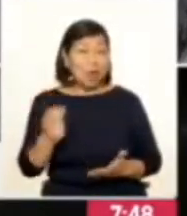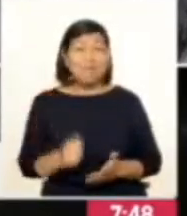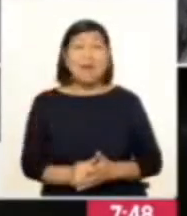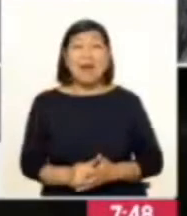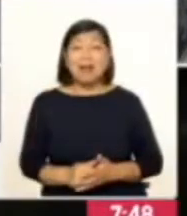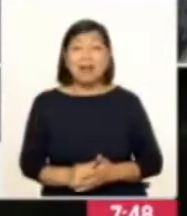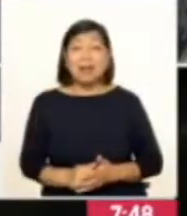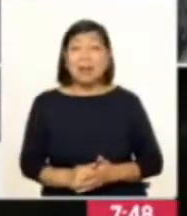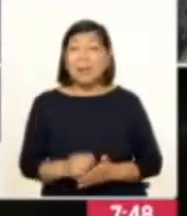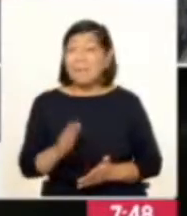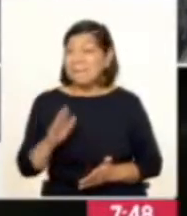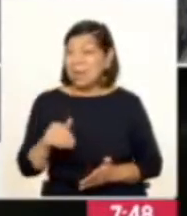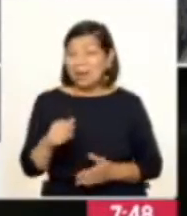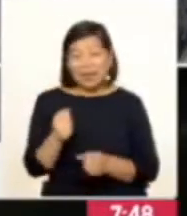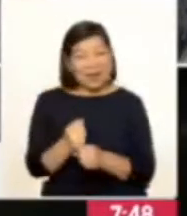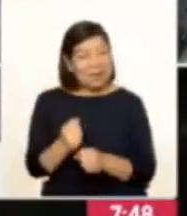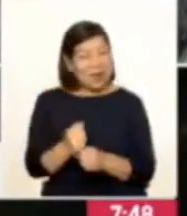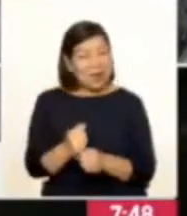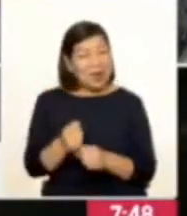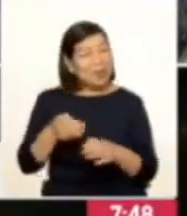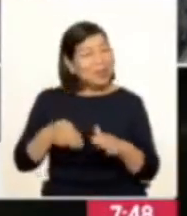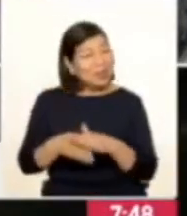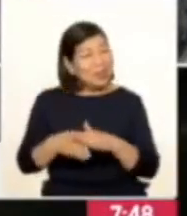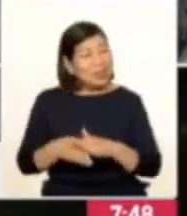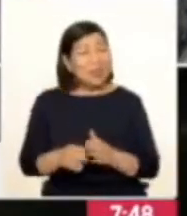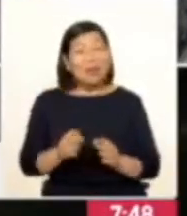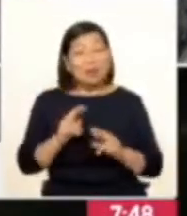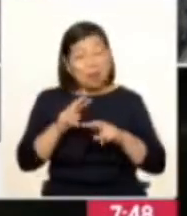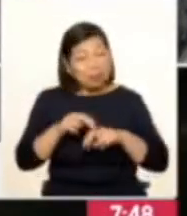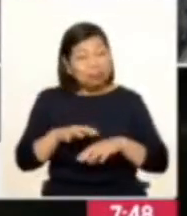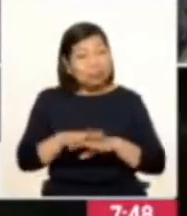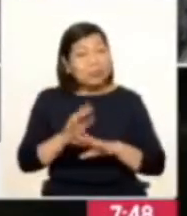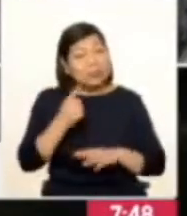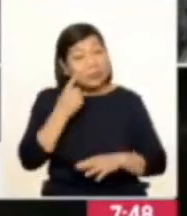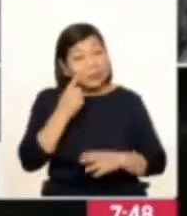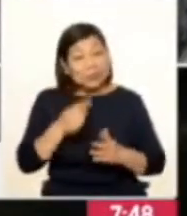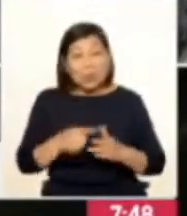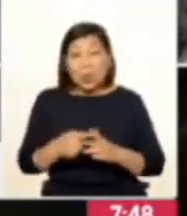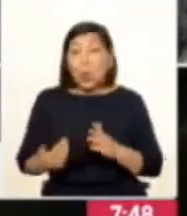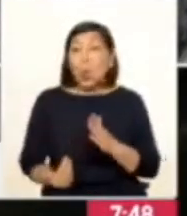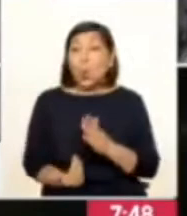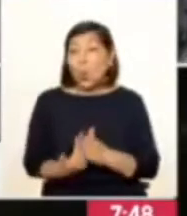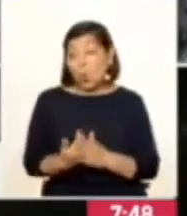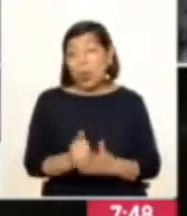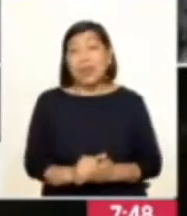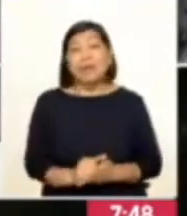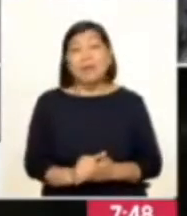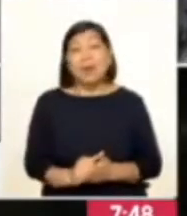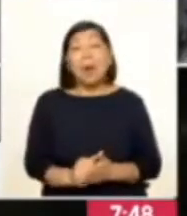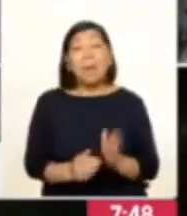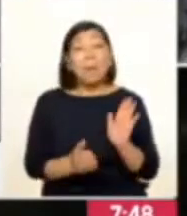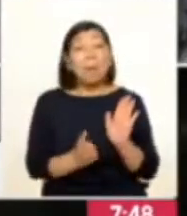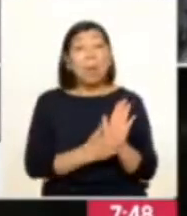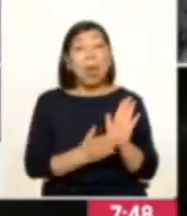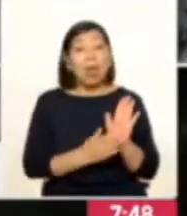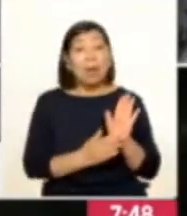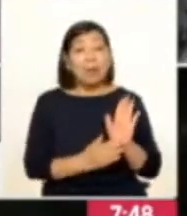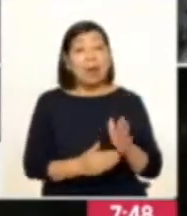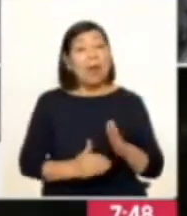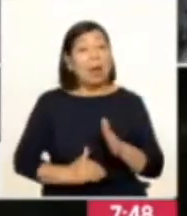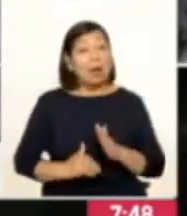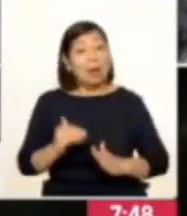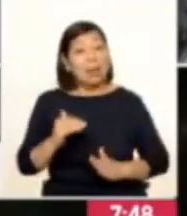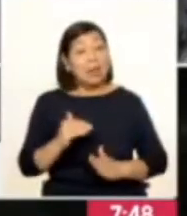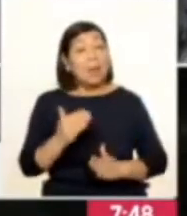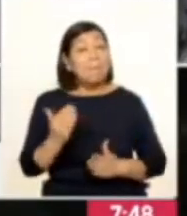e inconducta funcional presuntamente que vamos a investigar Así que van a salir nuevas nuevas evidencias respecto de los grandes problemas